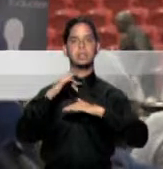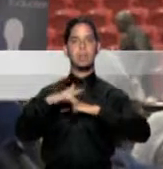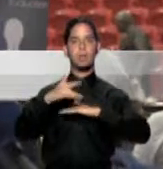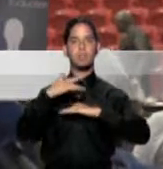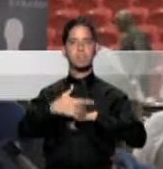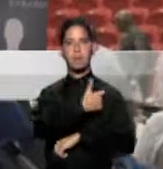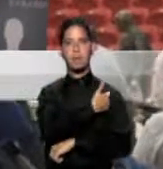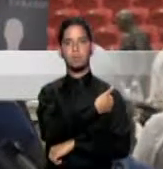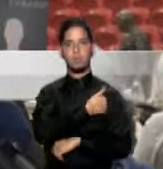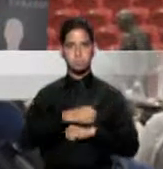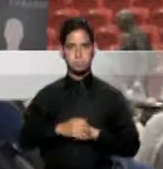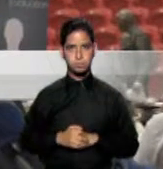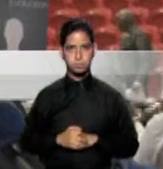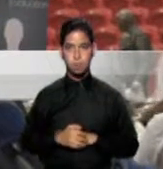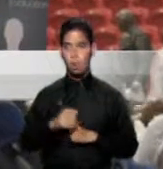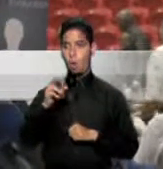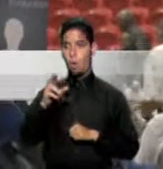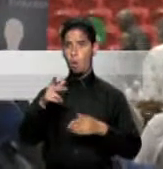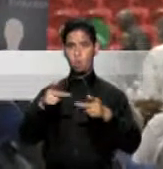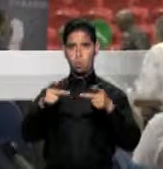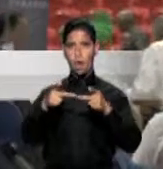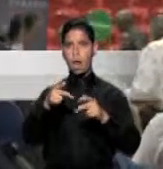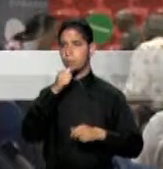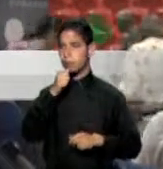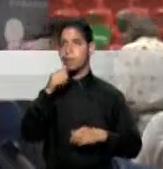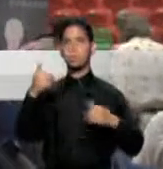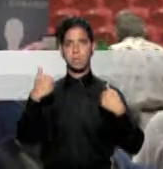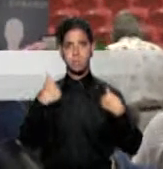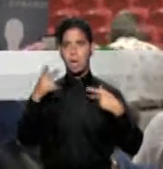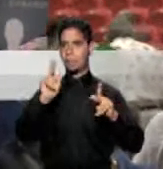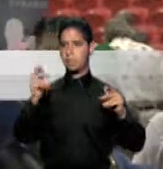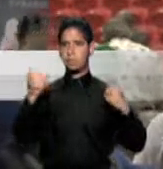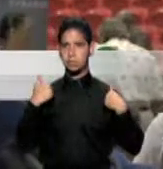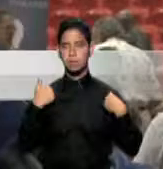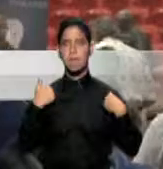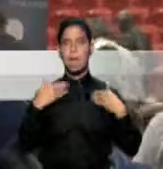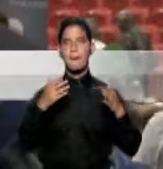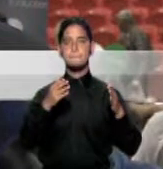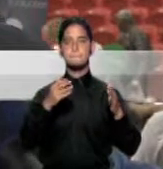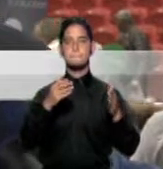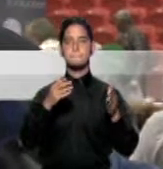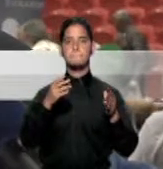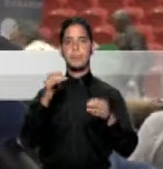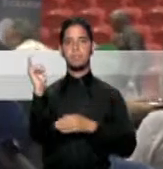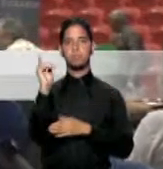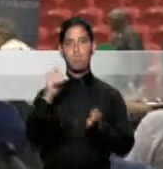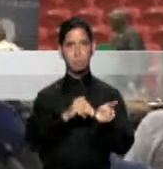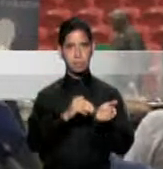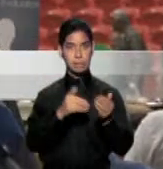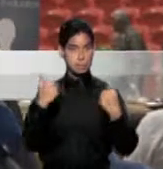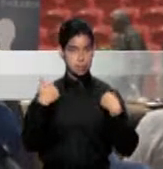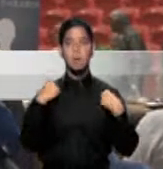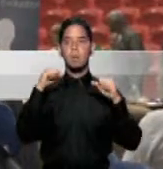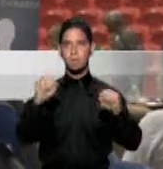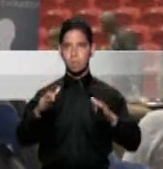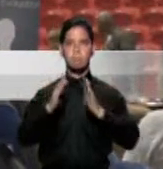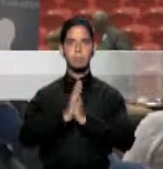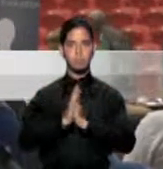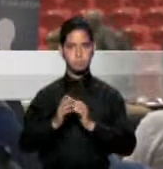tarde, esperamos superar esos números. Lo importante es que lleguen, y también recalcar que el que no puede llegar en